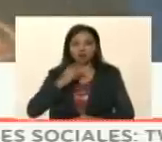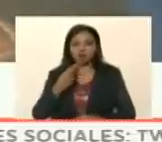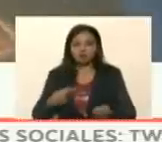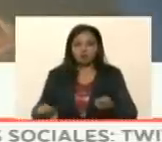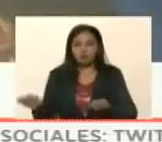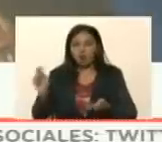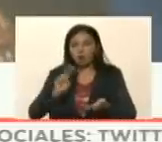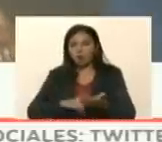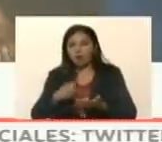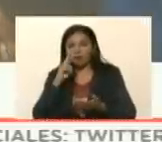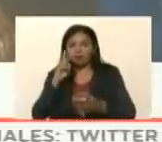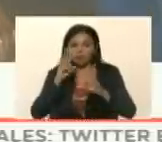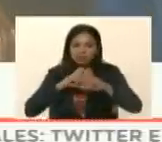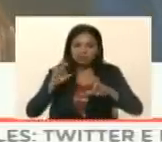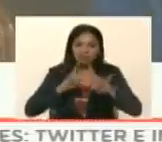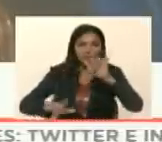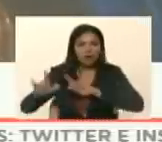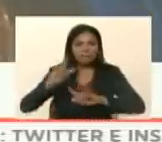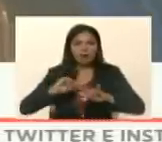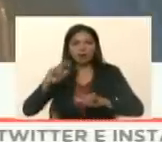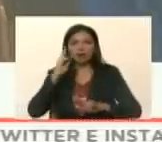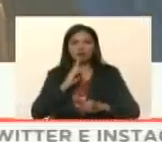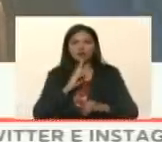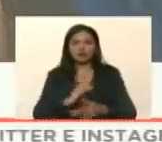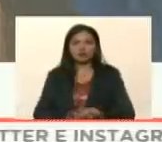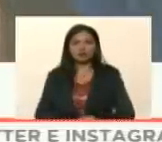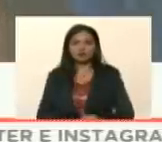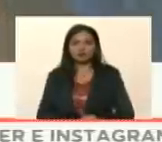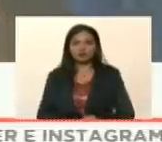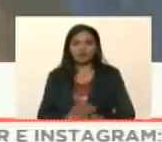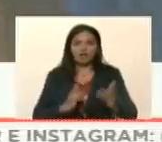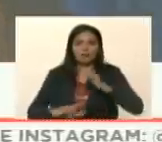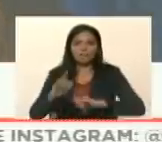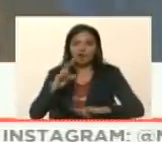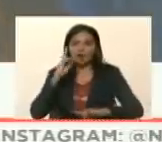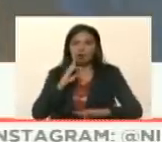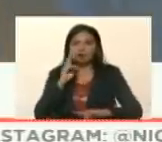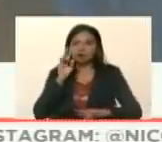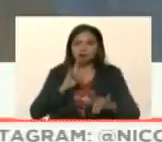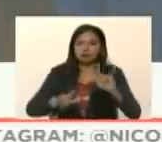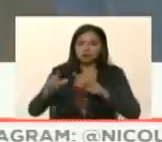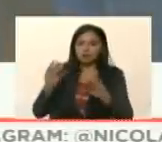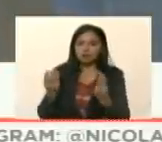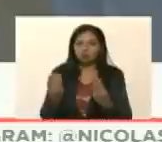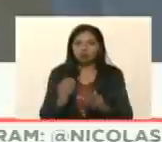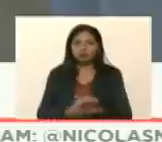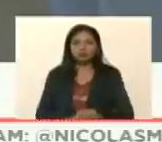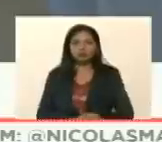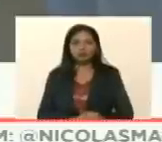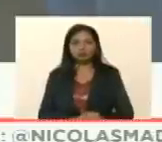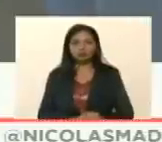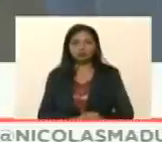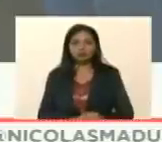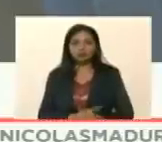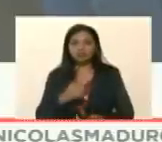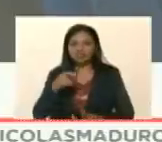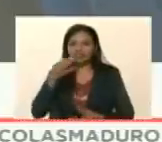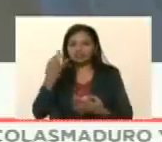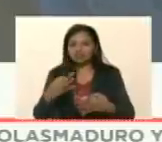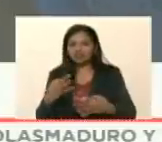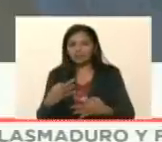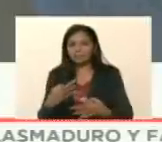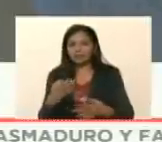reivindicarlo, estudiarlo, amar a Bolívar, amar a nuestro libertador Simón Bolívar. Siempre me emociono mucho